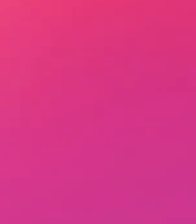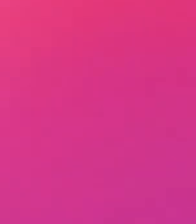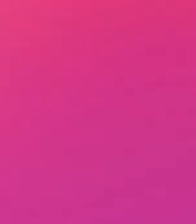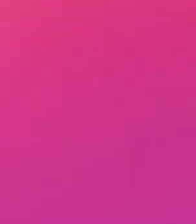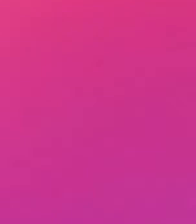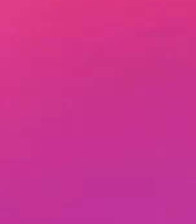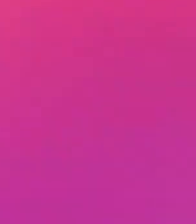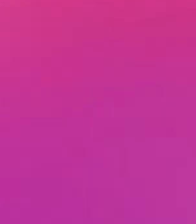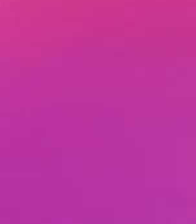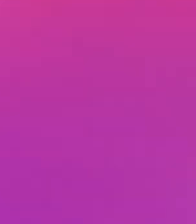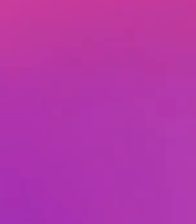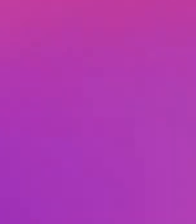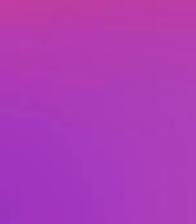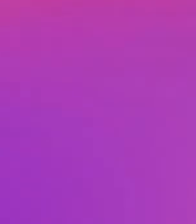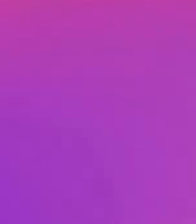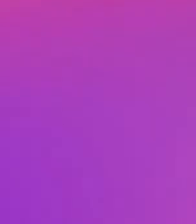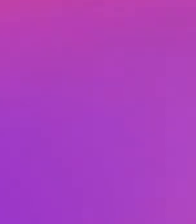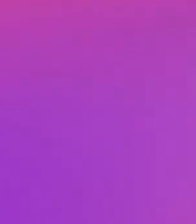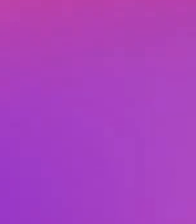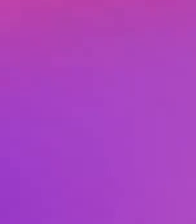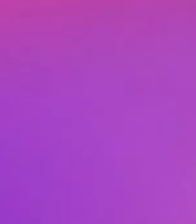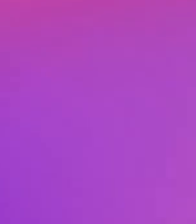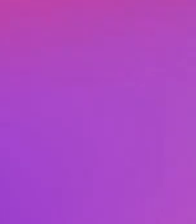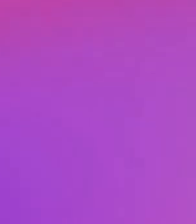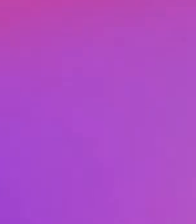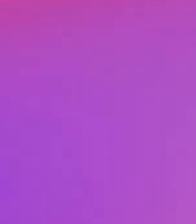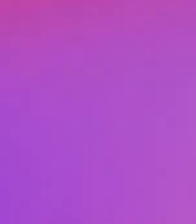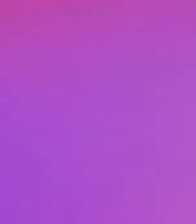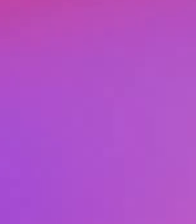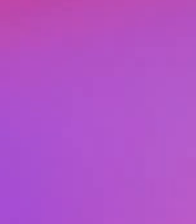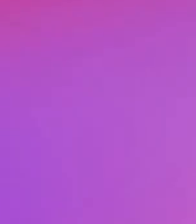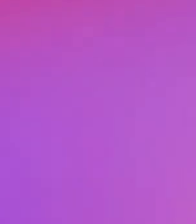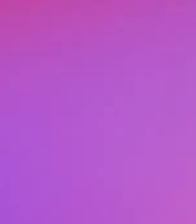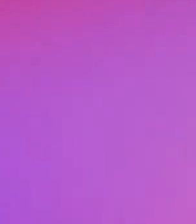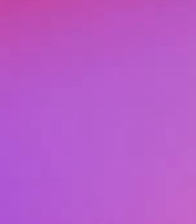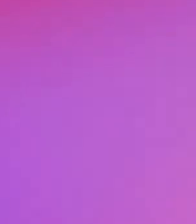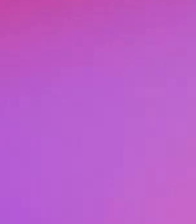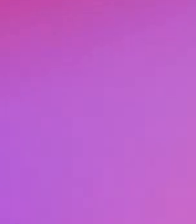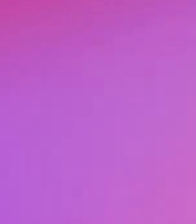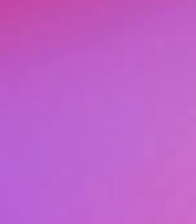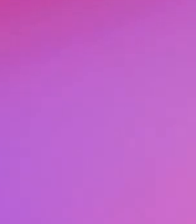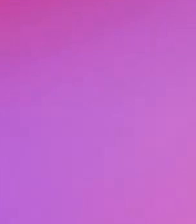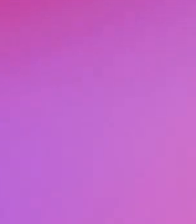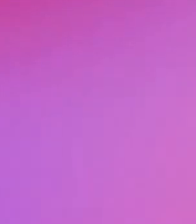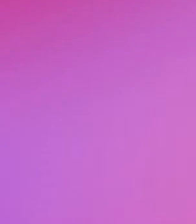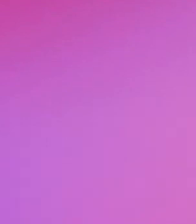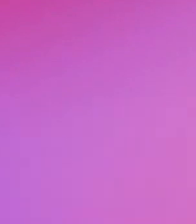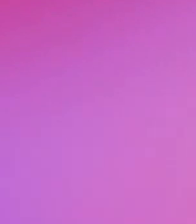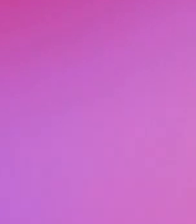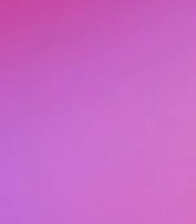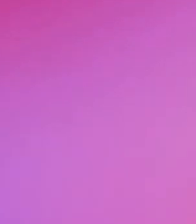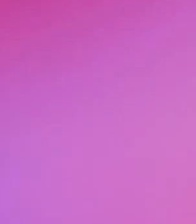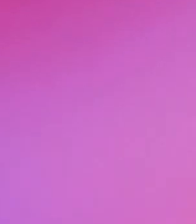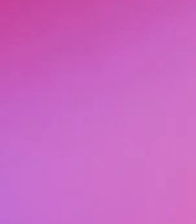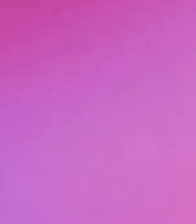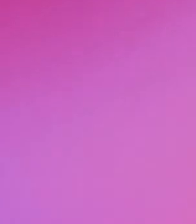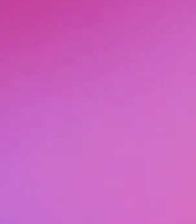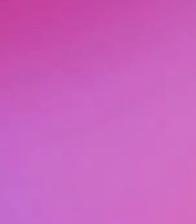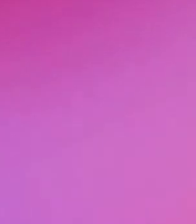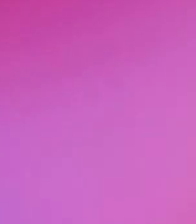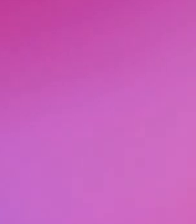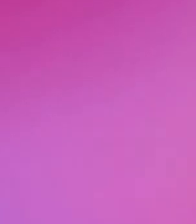También te invitamos a que consultes la plataforma nuevaescuelamexicana.cep.gov.mx.